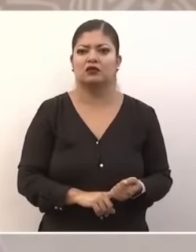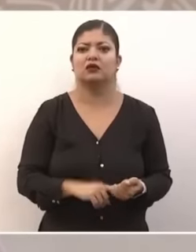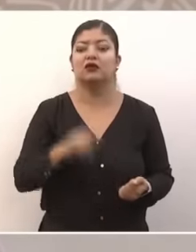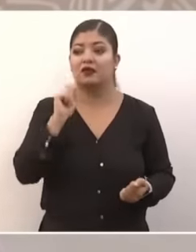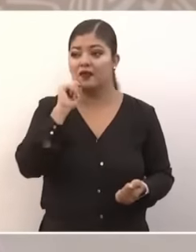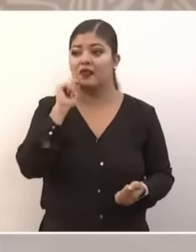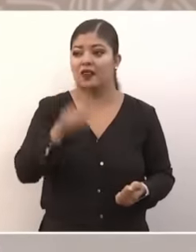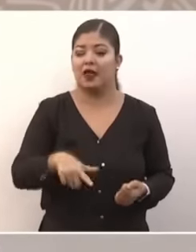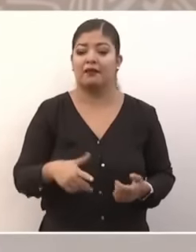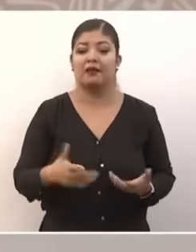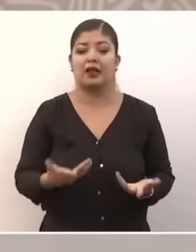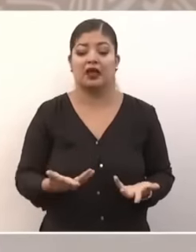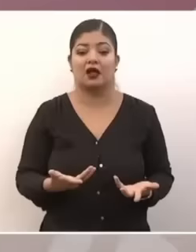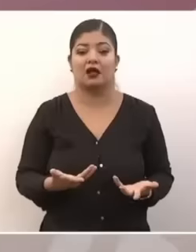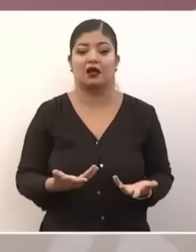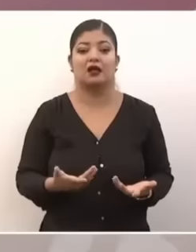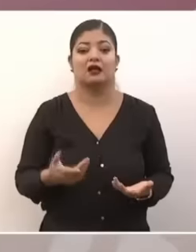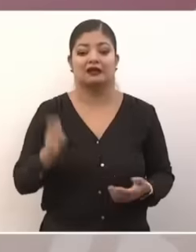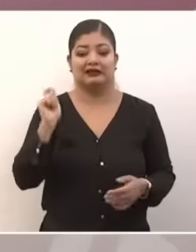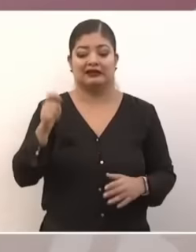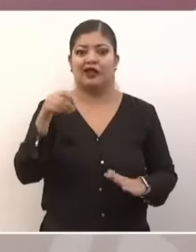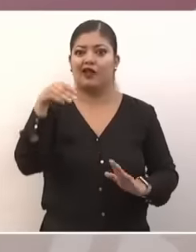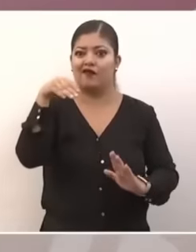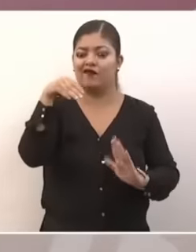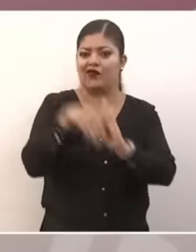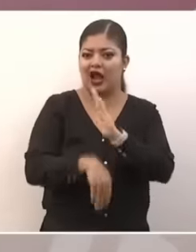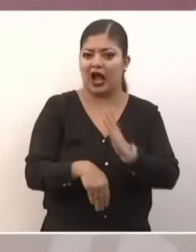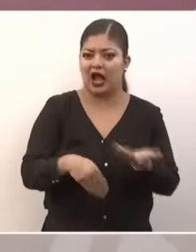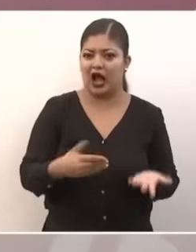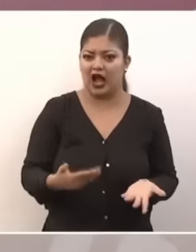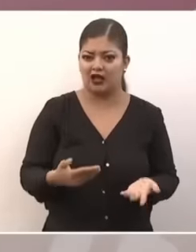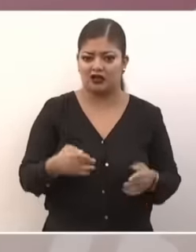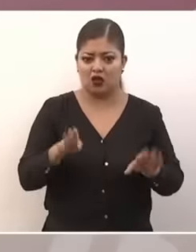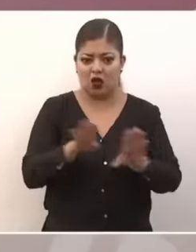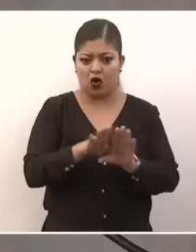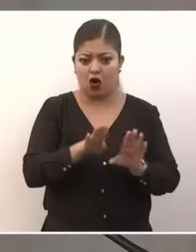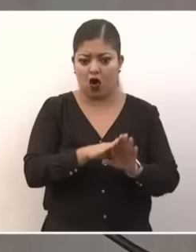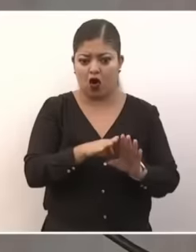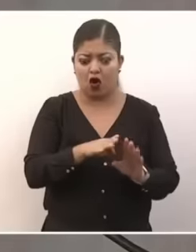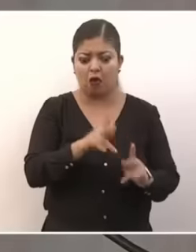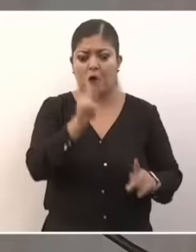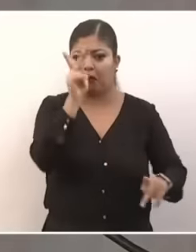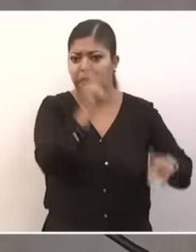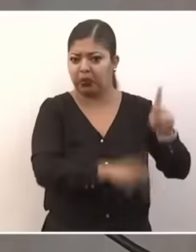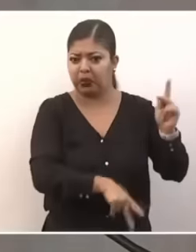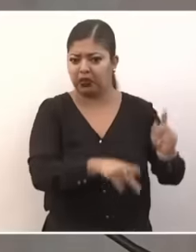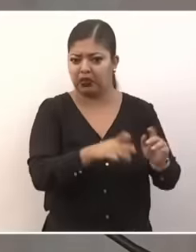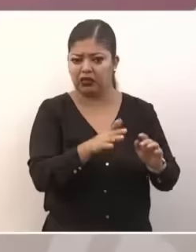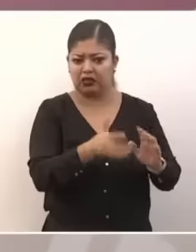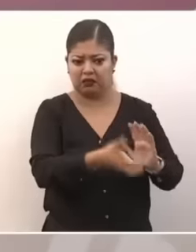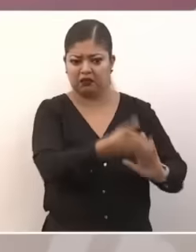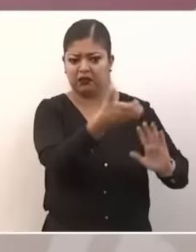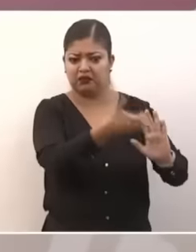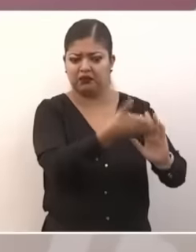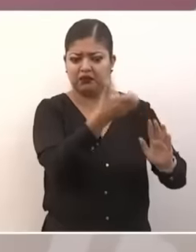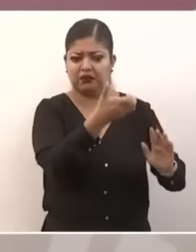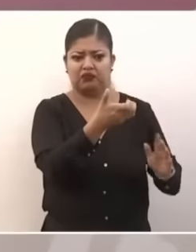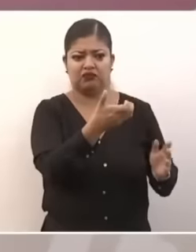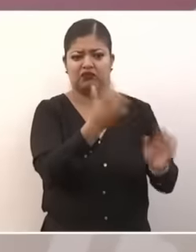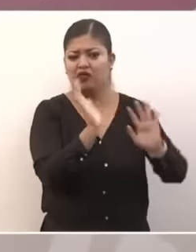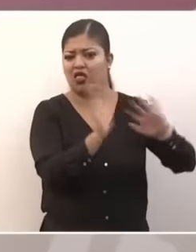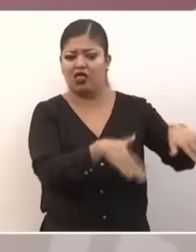también un fracaso el dejar esa obra tirada. Y al mismo